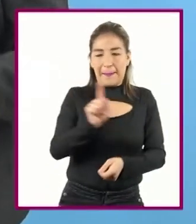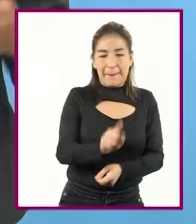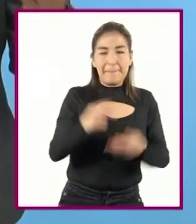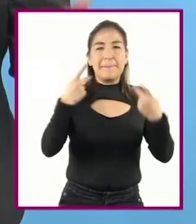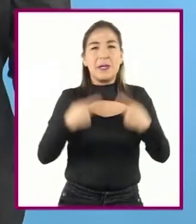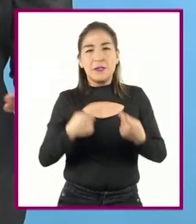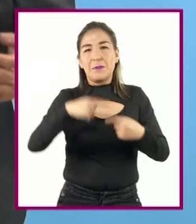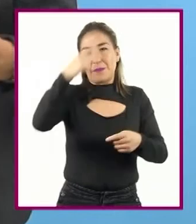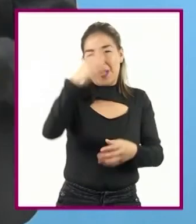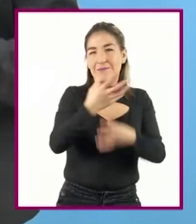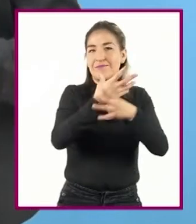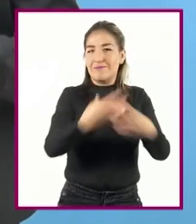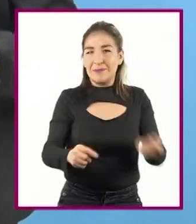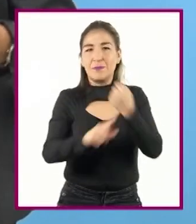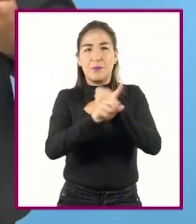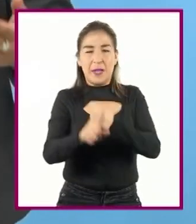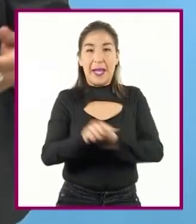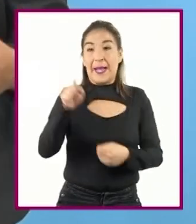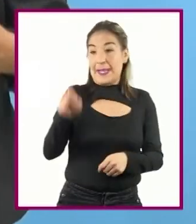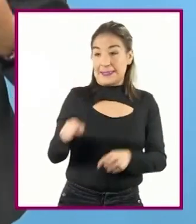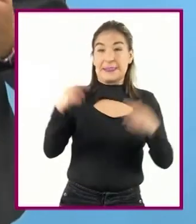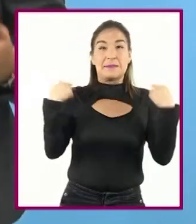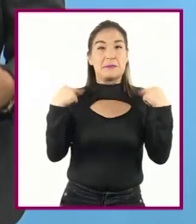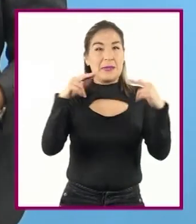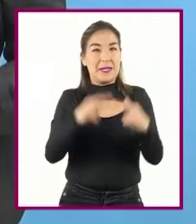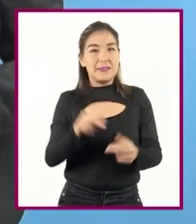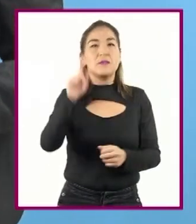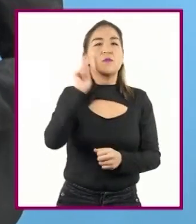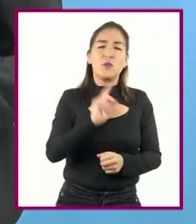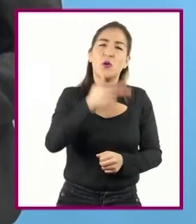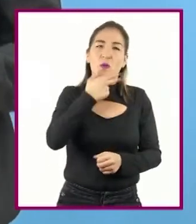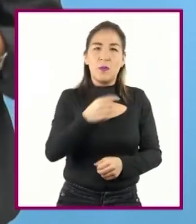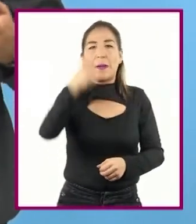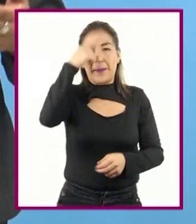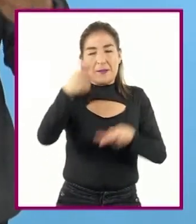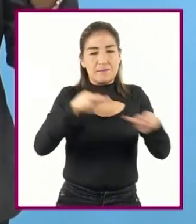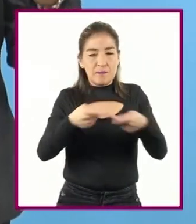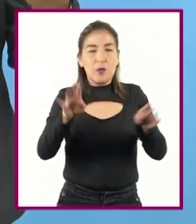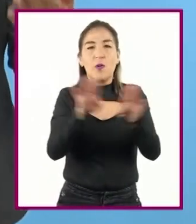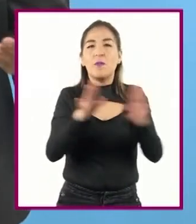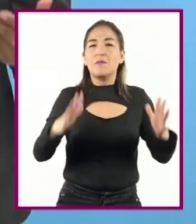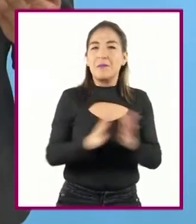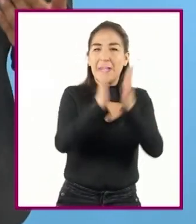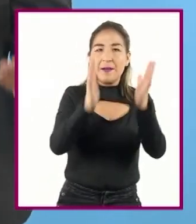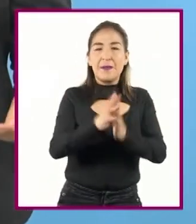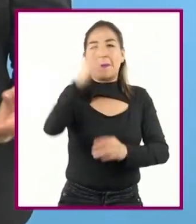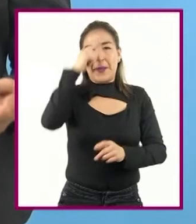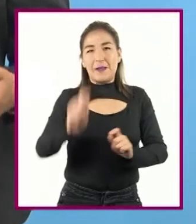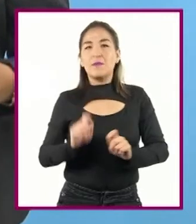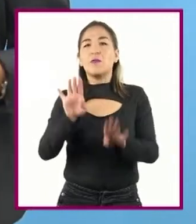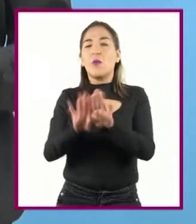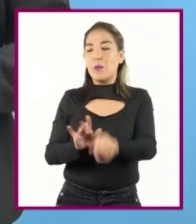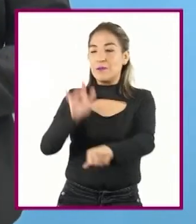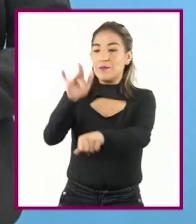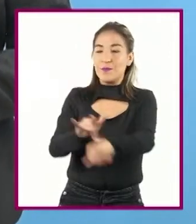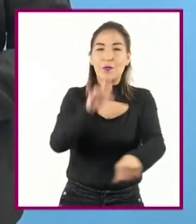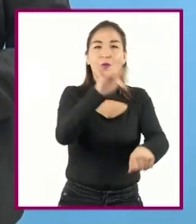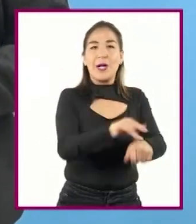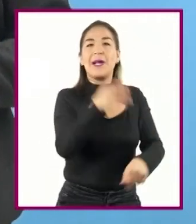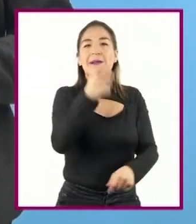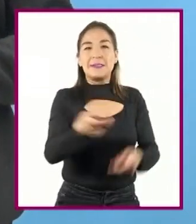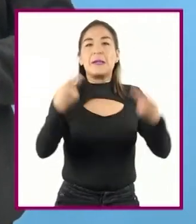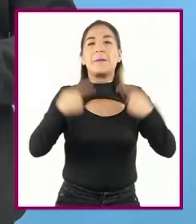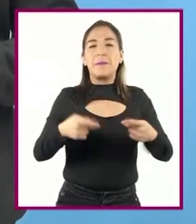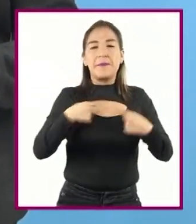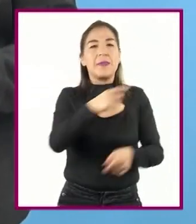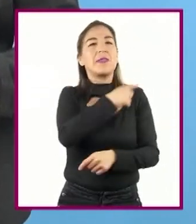conflicto. Ella o él organizarán las participaciones, buscarán que las personas involucradas se